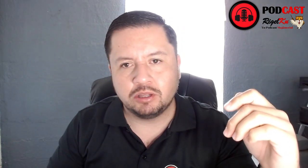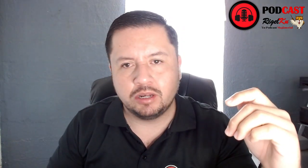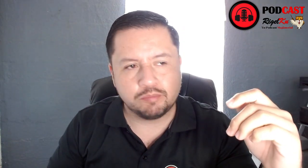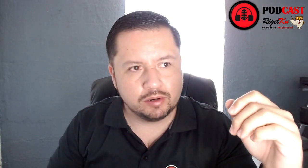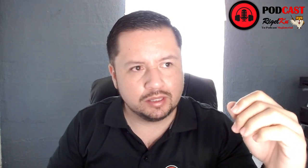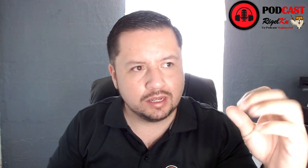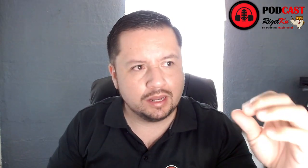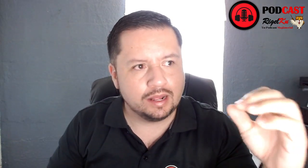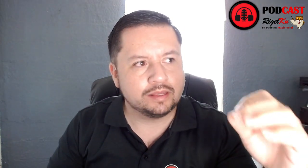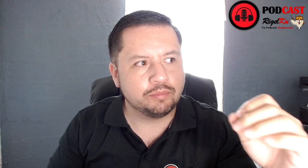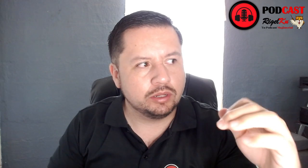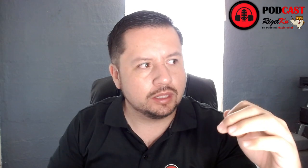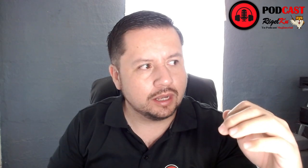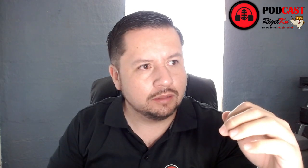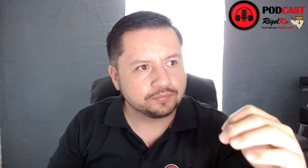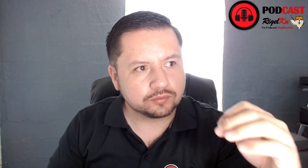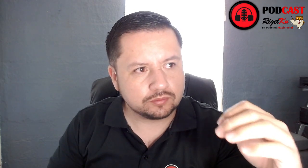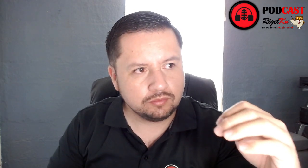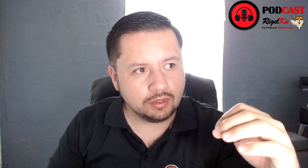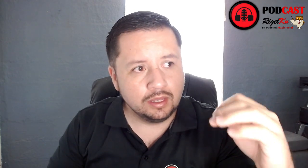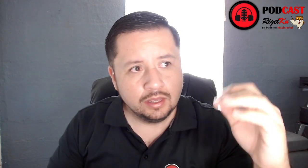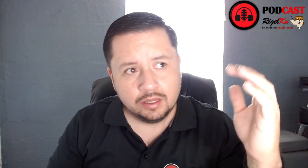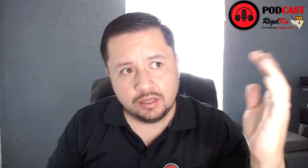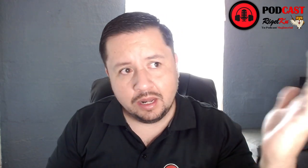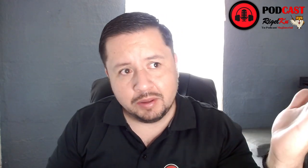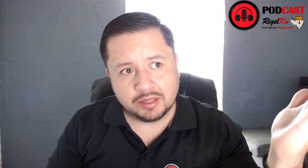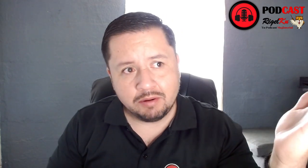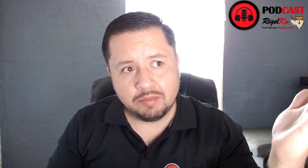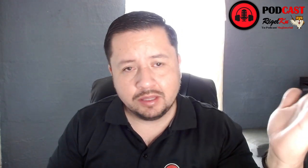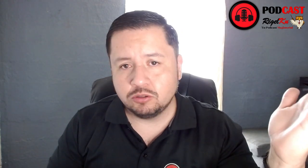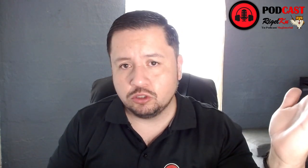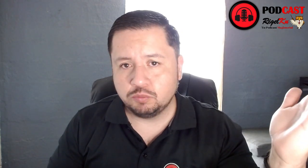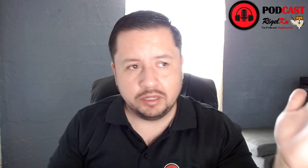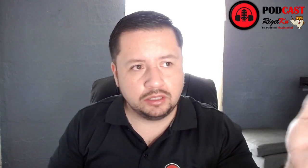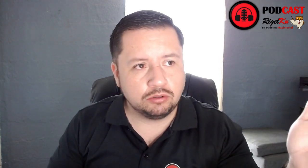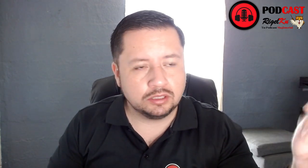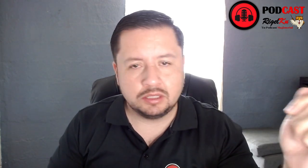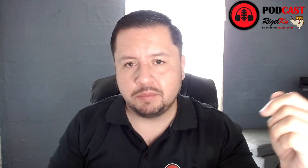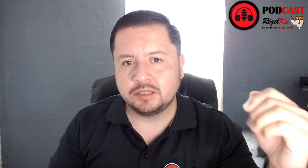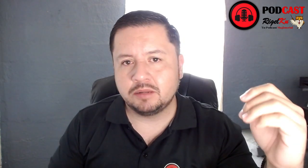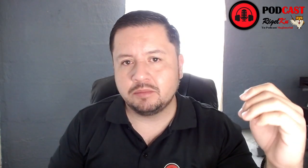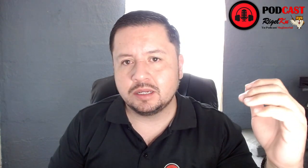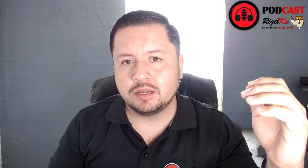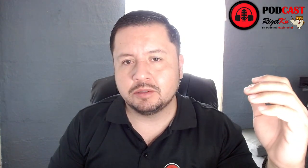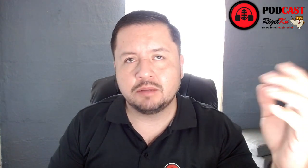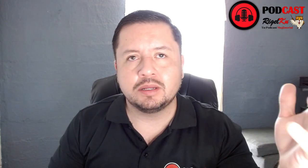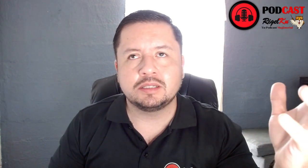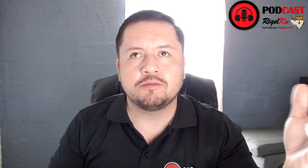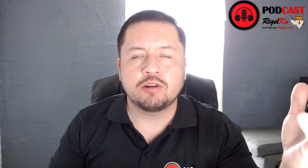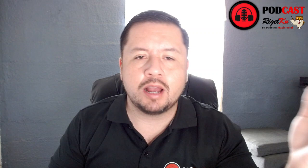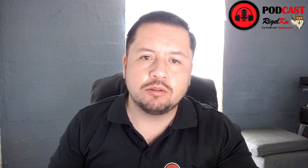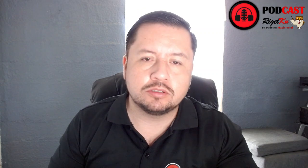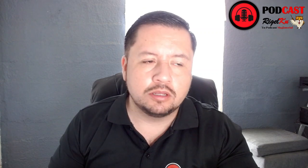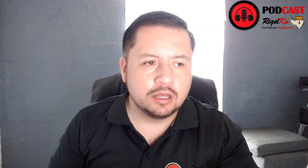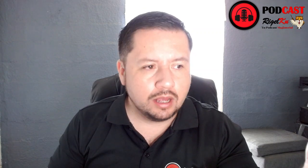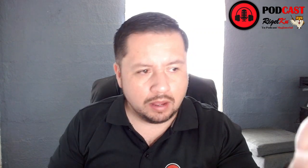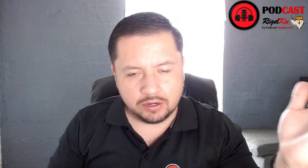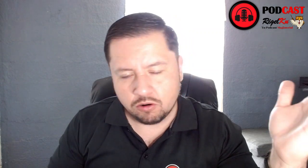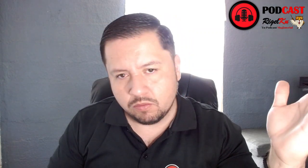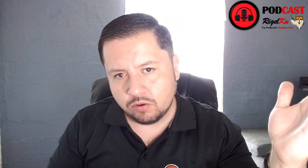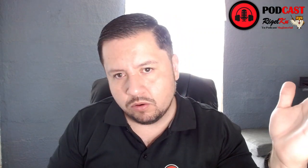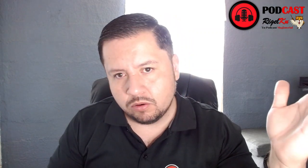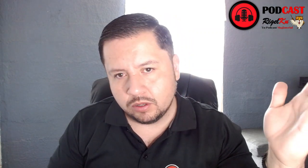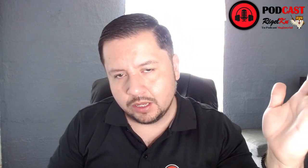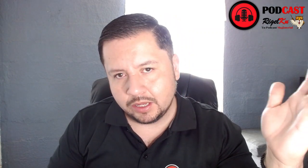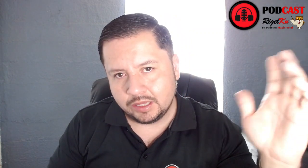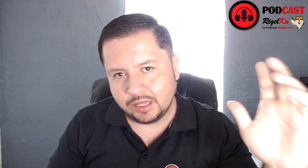participando en la política, en la alta política. Y lamentablemente nuestros políticos de este país están más enfocados a